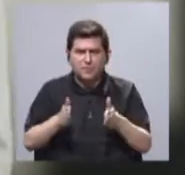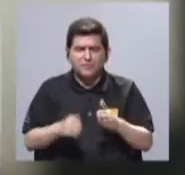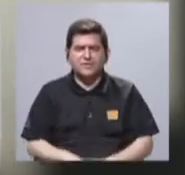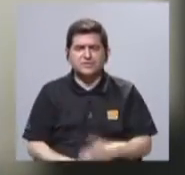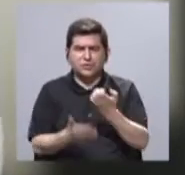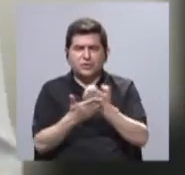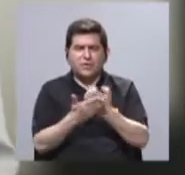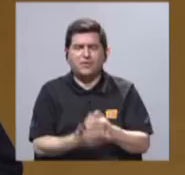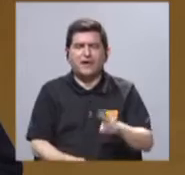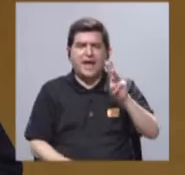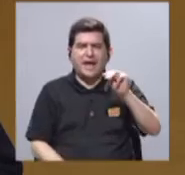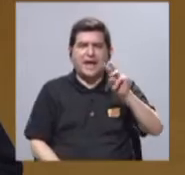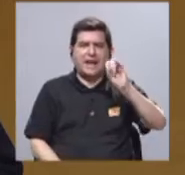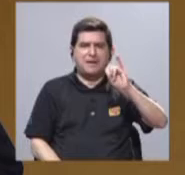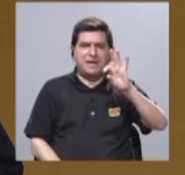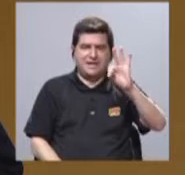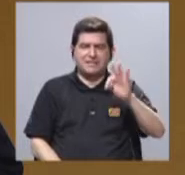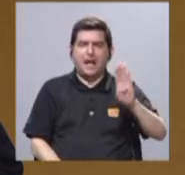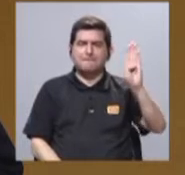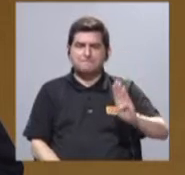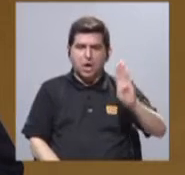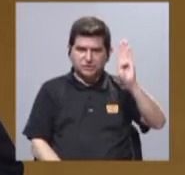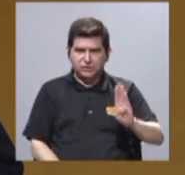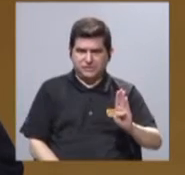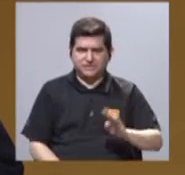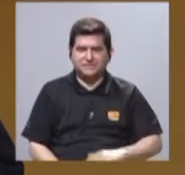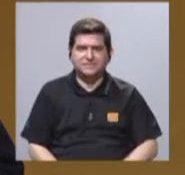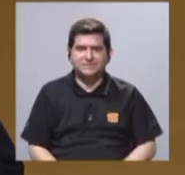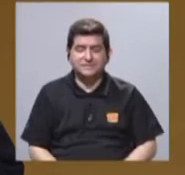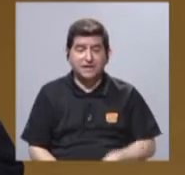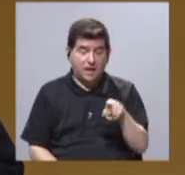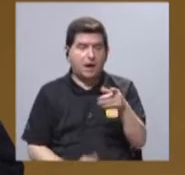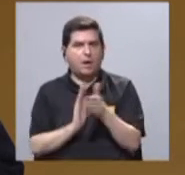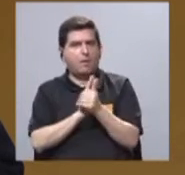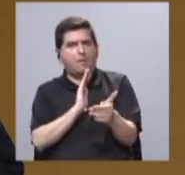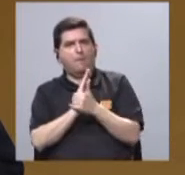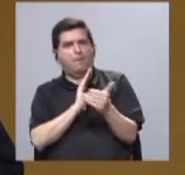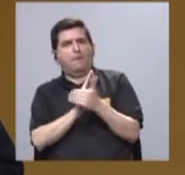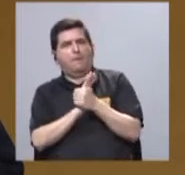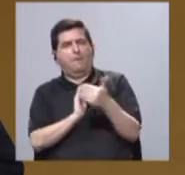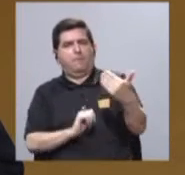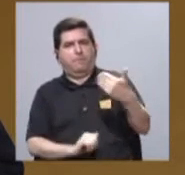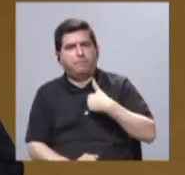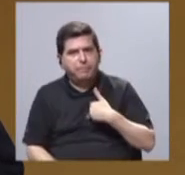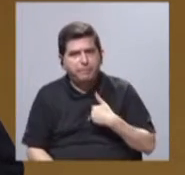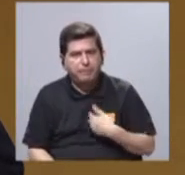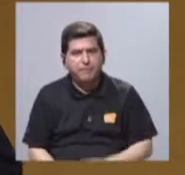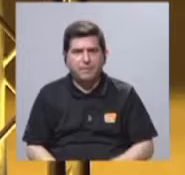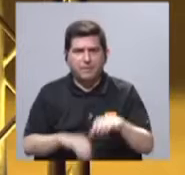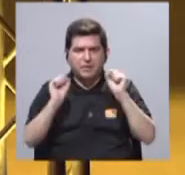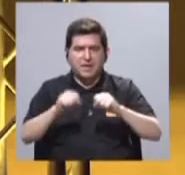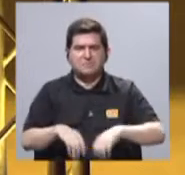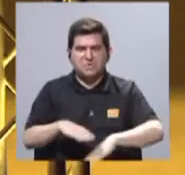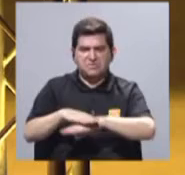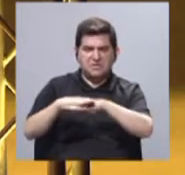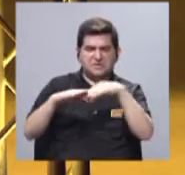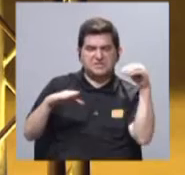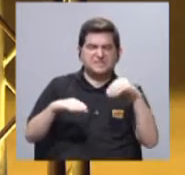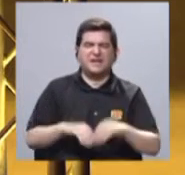médico clínico asistencial y al mismo tiempo catedrático de economía en el l mitin